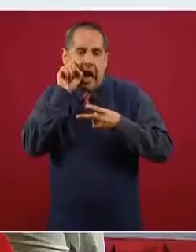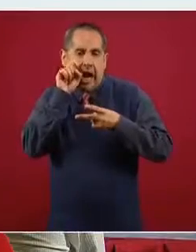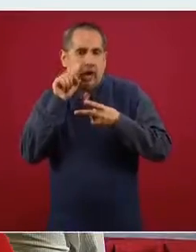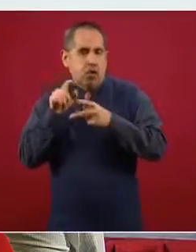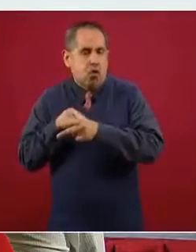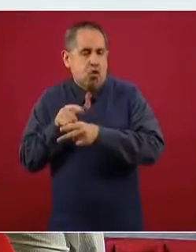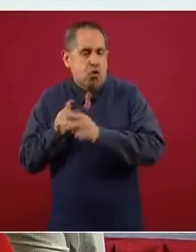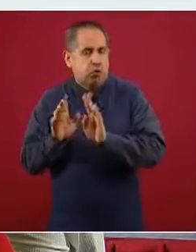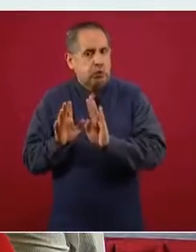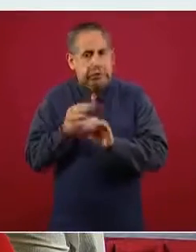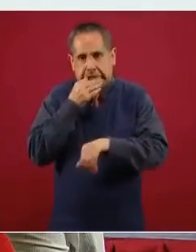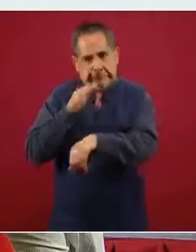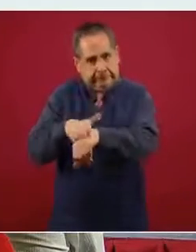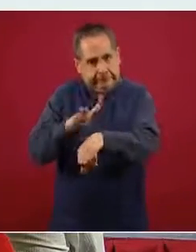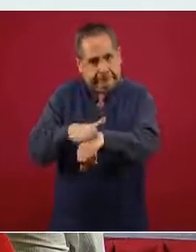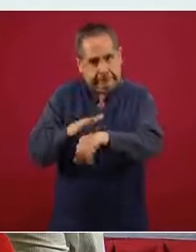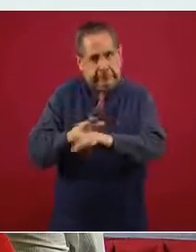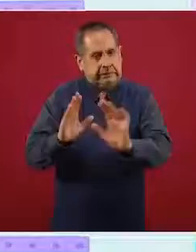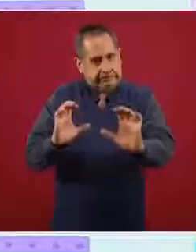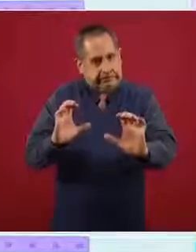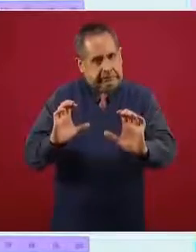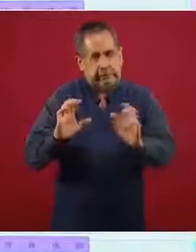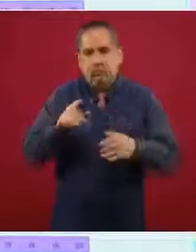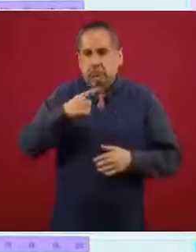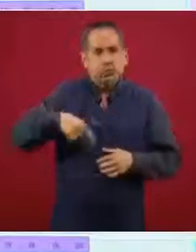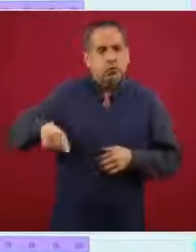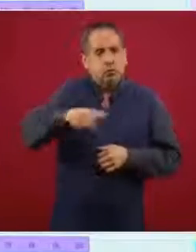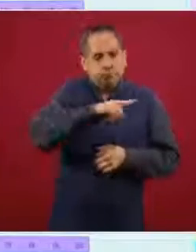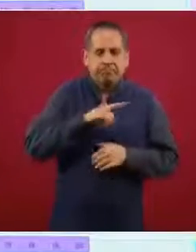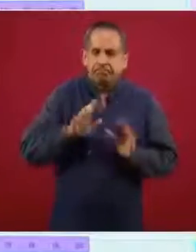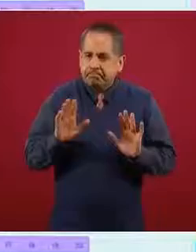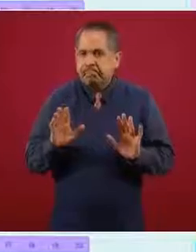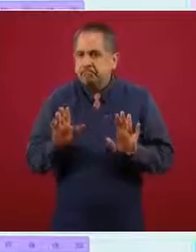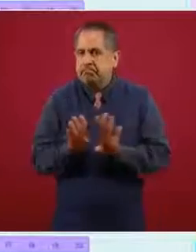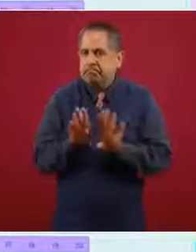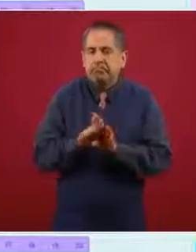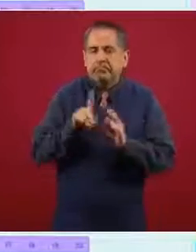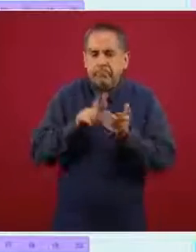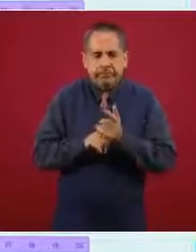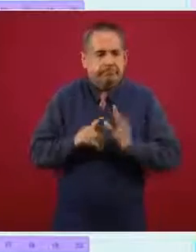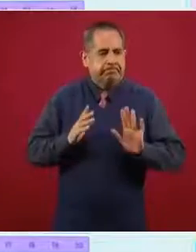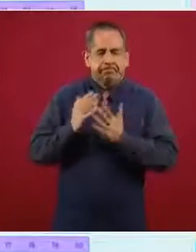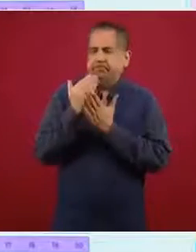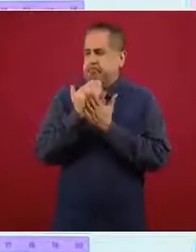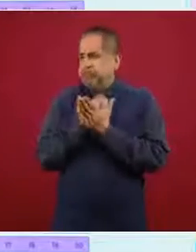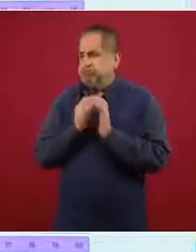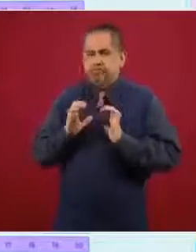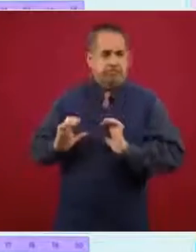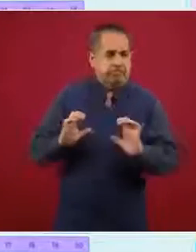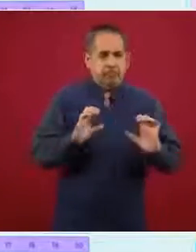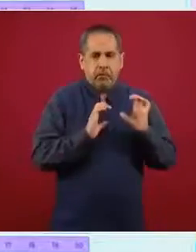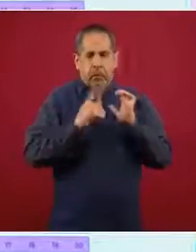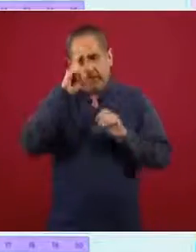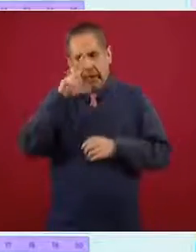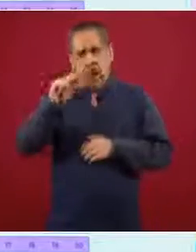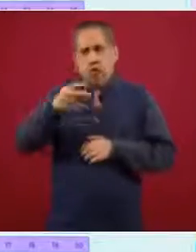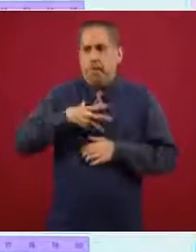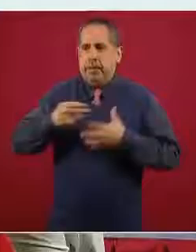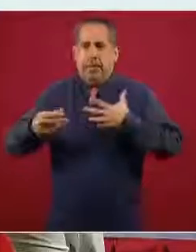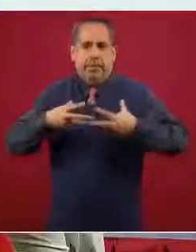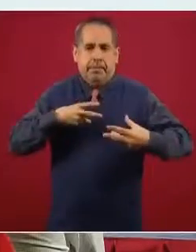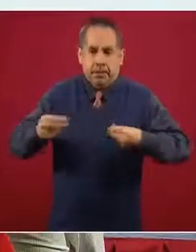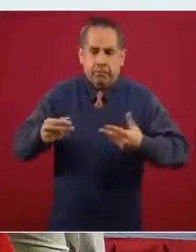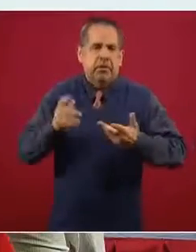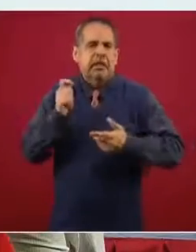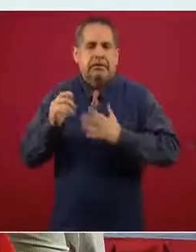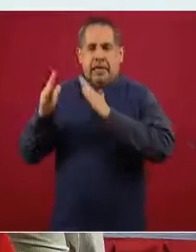a continuar manteniendo todas aquellas acciones que contribuyen a la disminución de contagios.